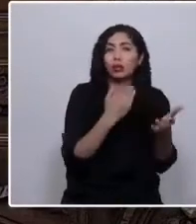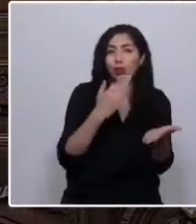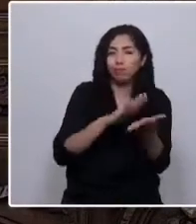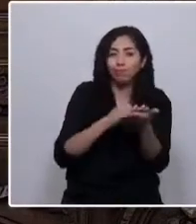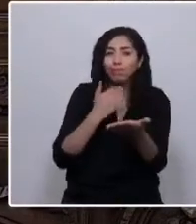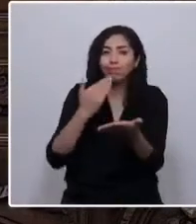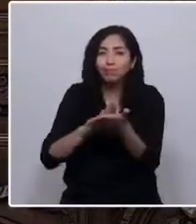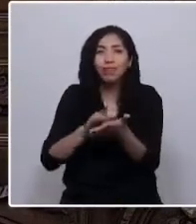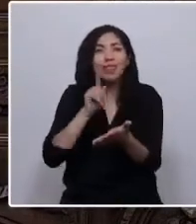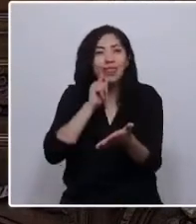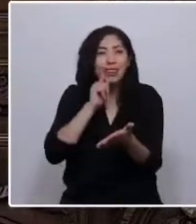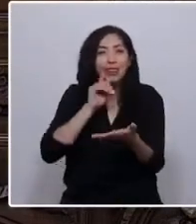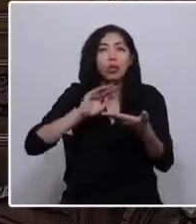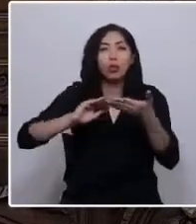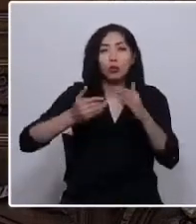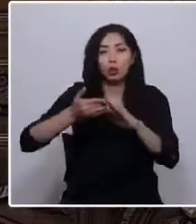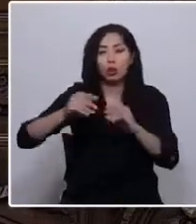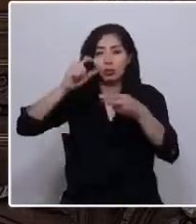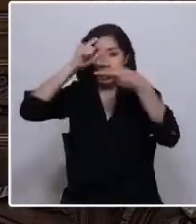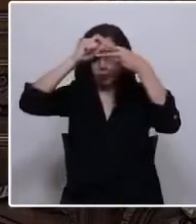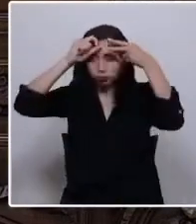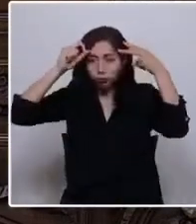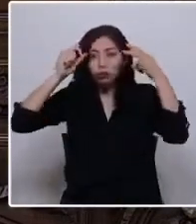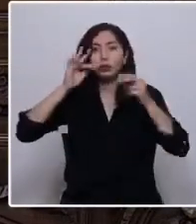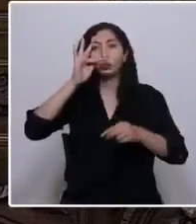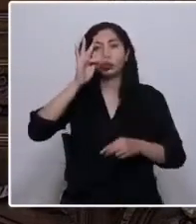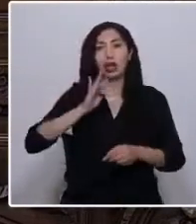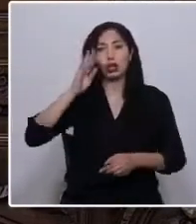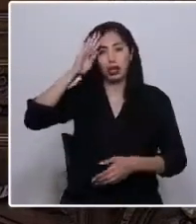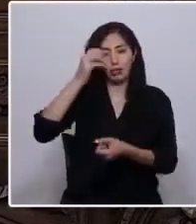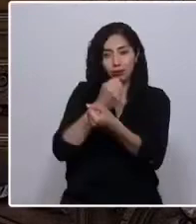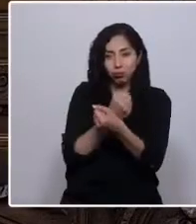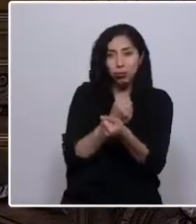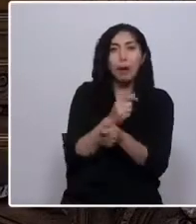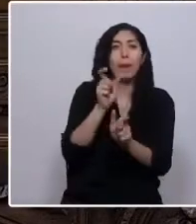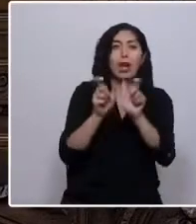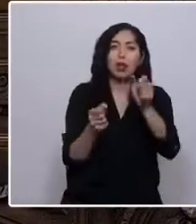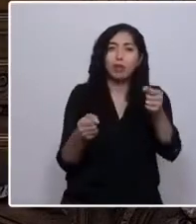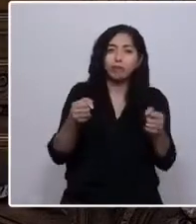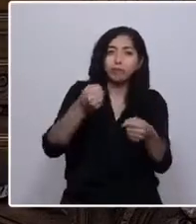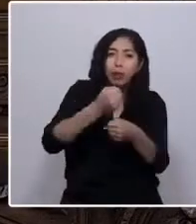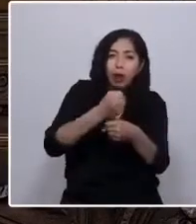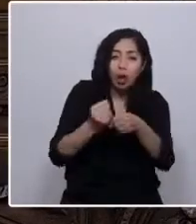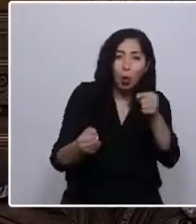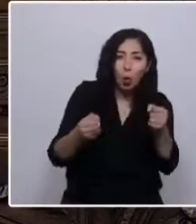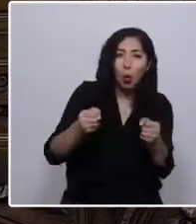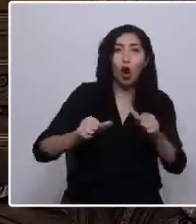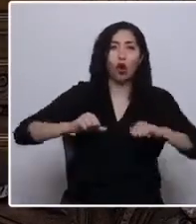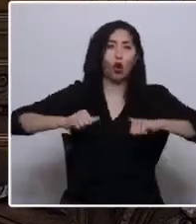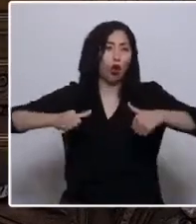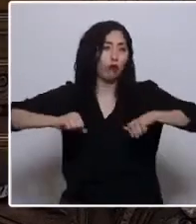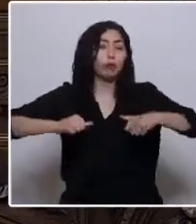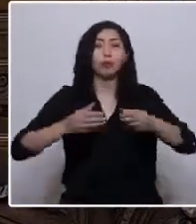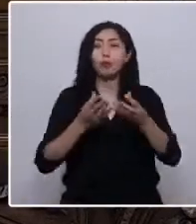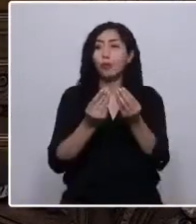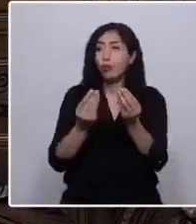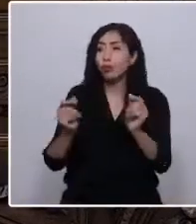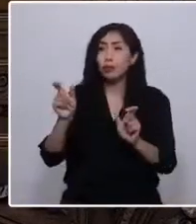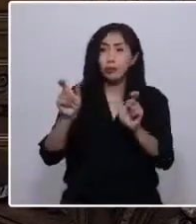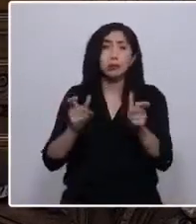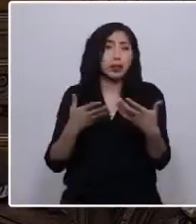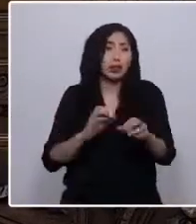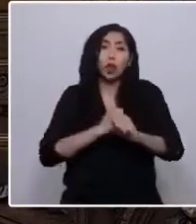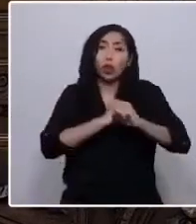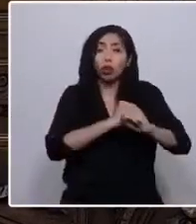mapuches, agricultores, funcionarios de las policías, transportistas y jóvenes. Muchas y muchos hemos condenado esta violencia y